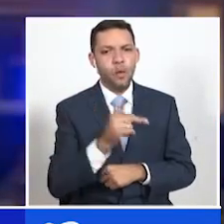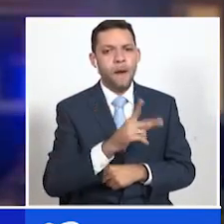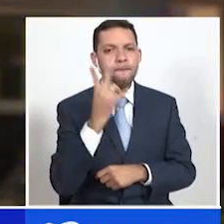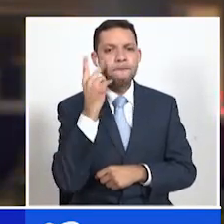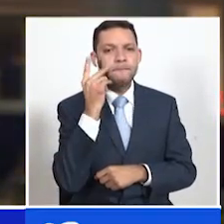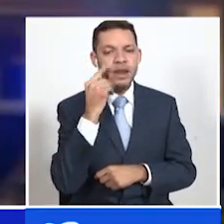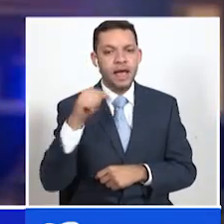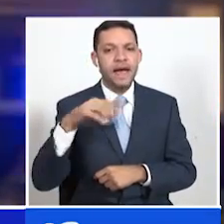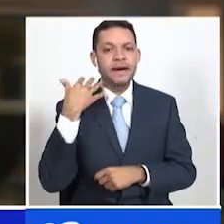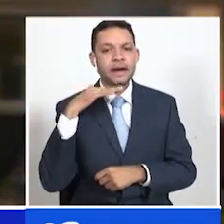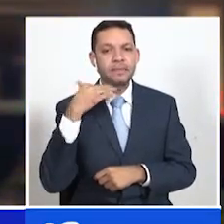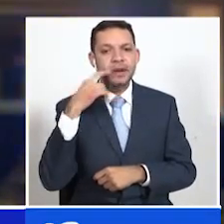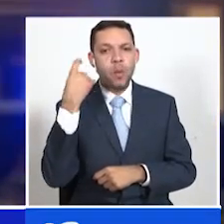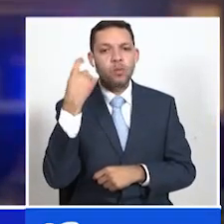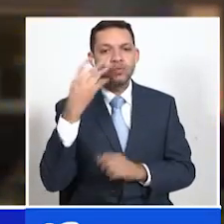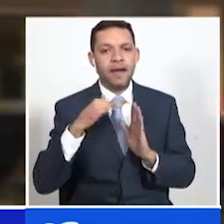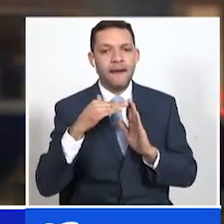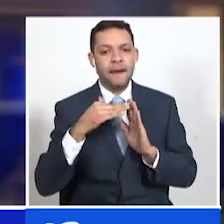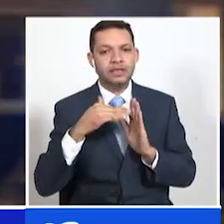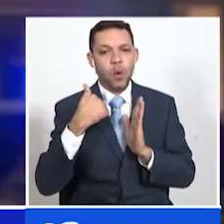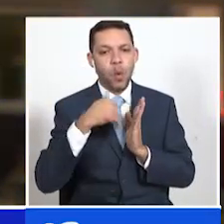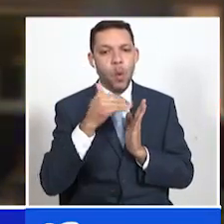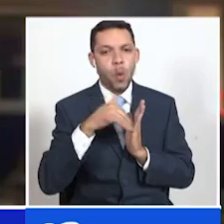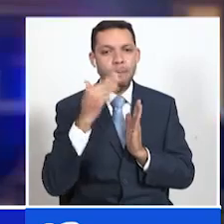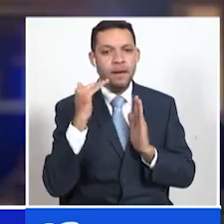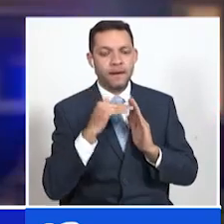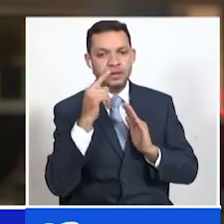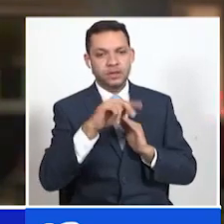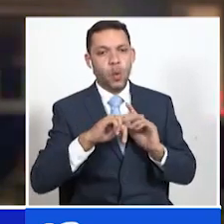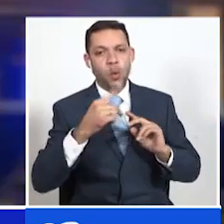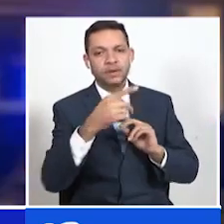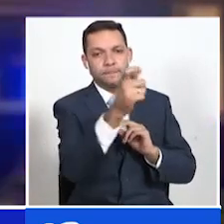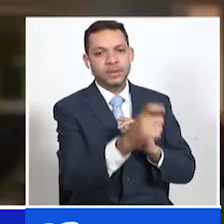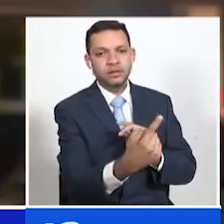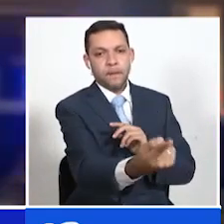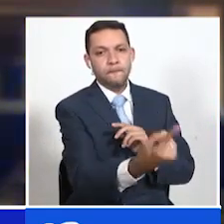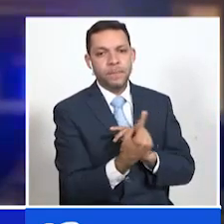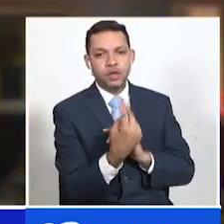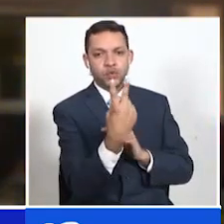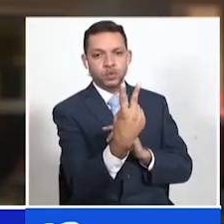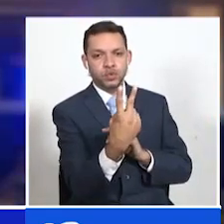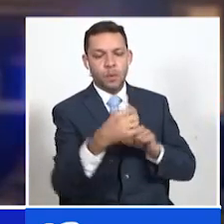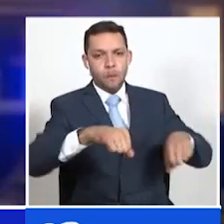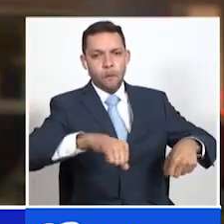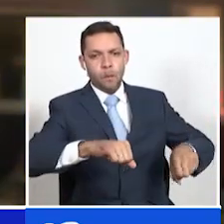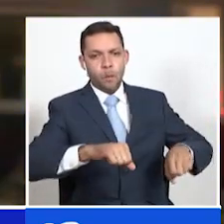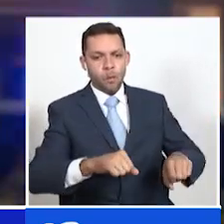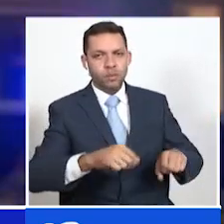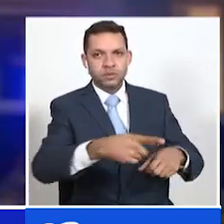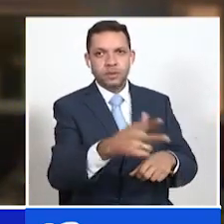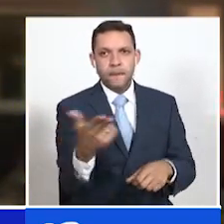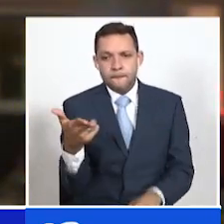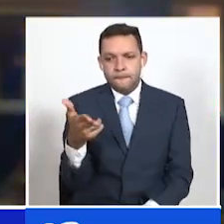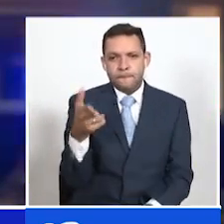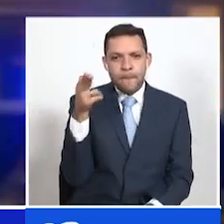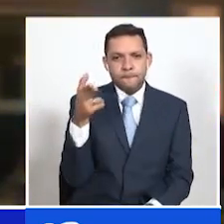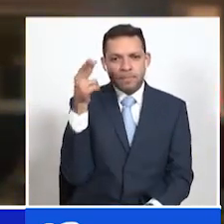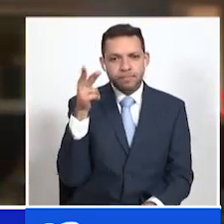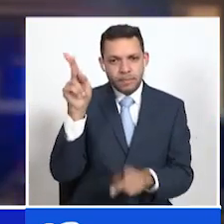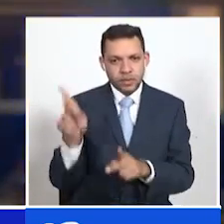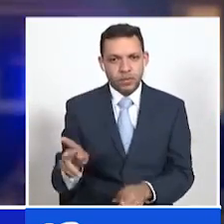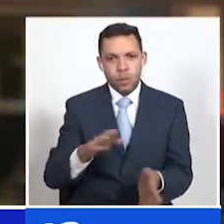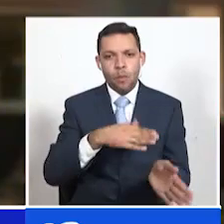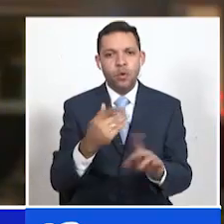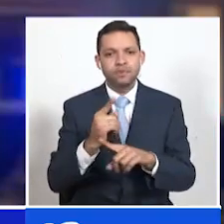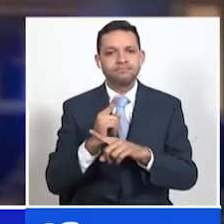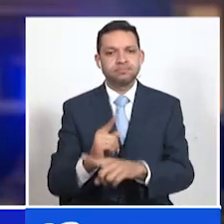en la ciudad de Armenia buscando residencia. Es objeto de un ataque por parte de dos sujetos que se movilizan en motocicleta. Ya hay un proceso